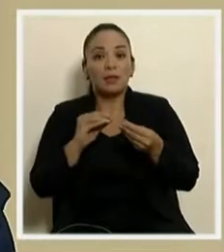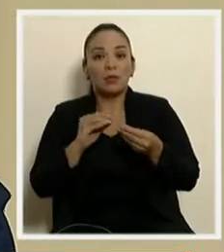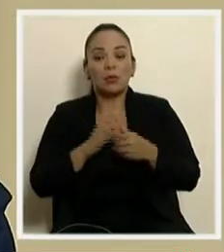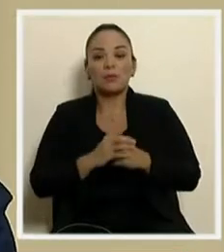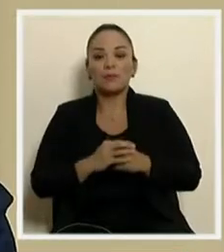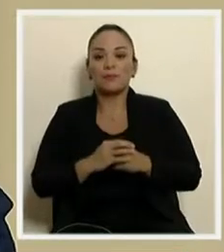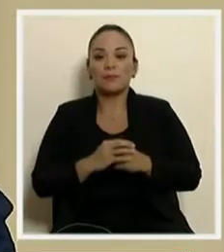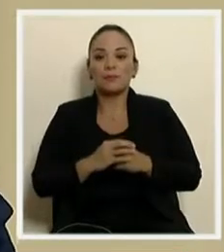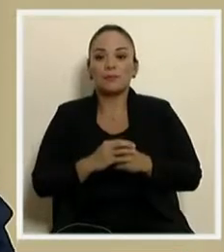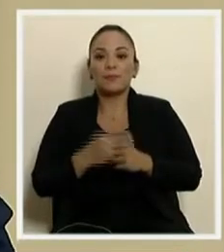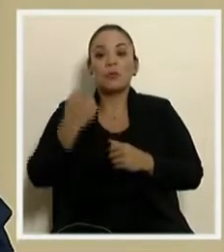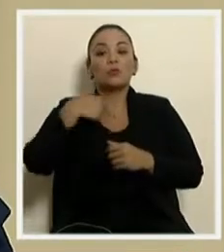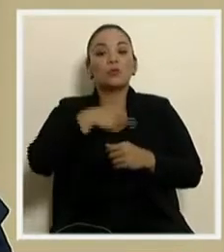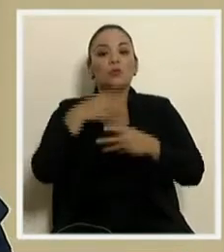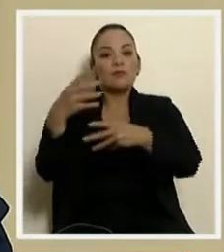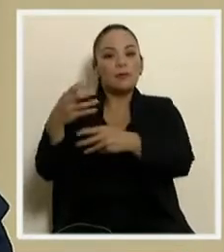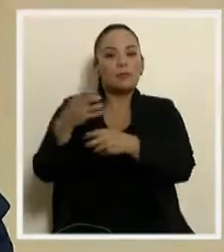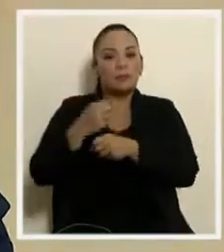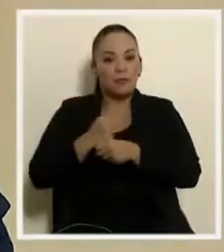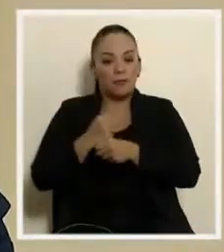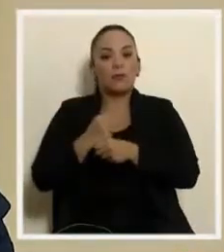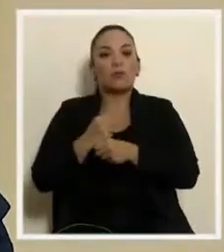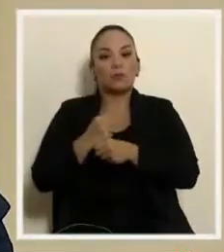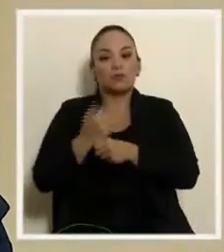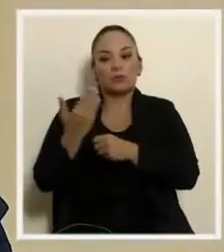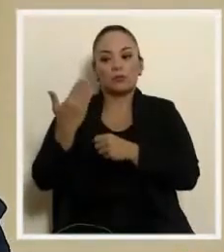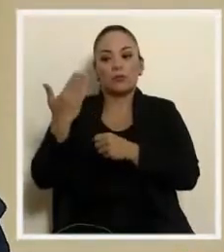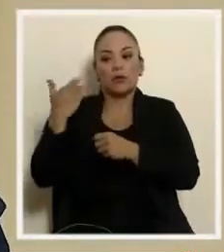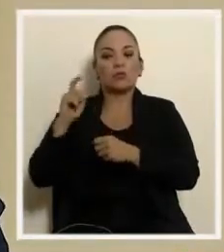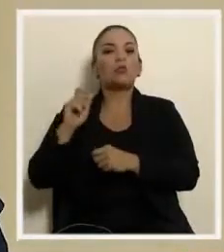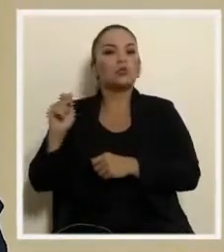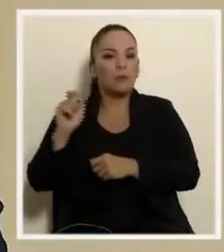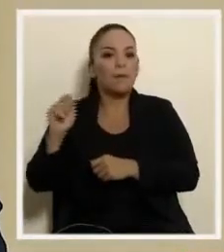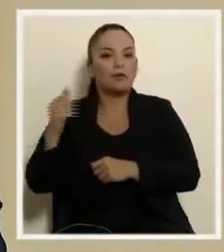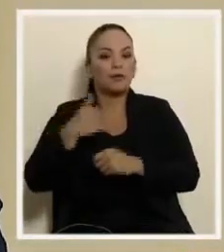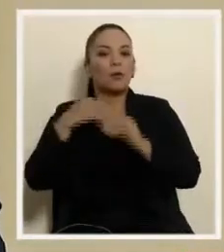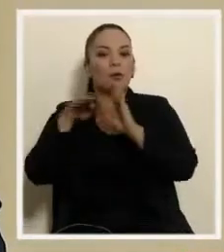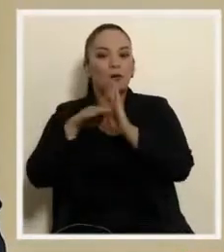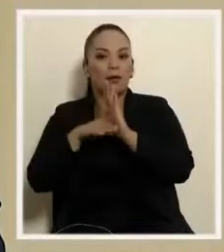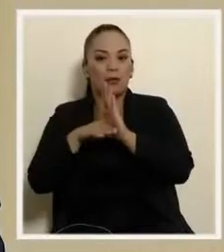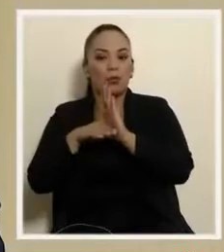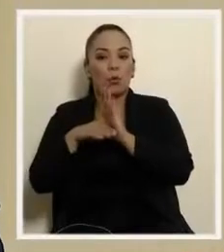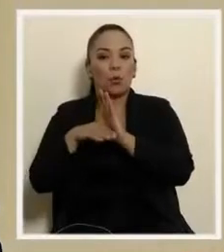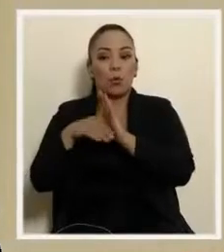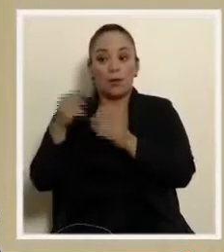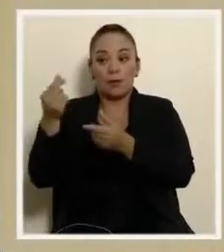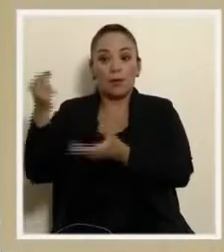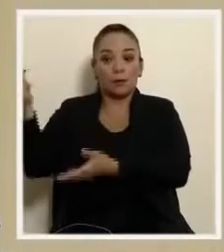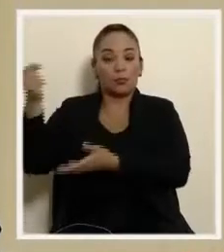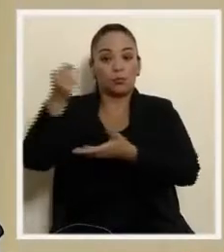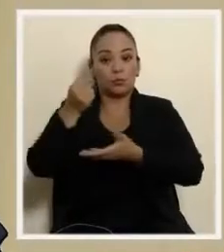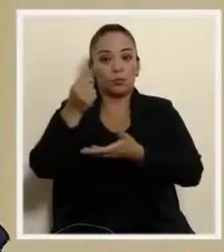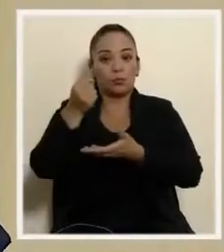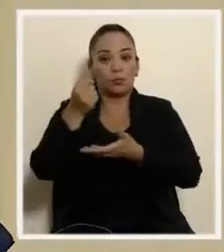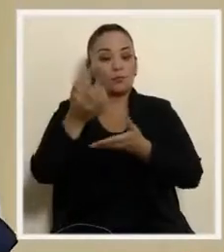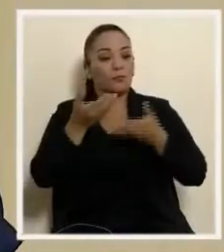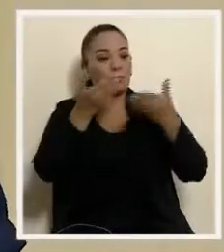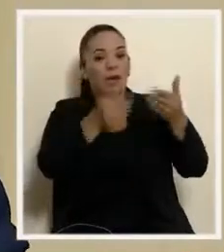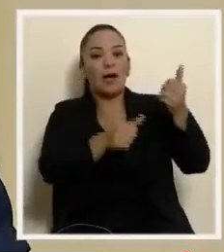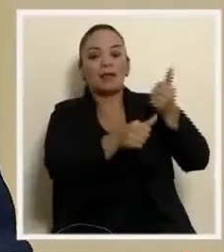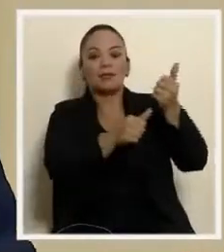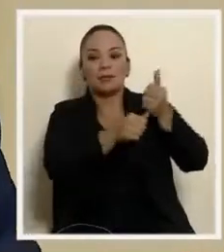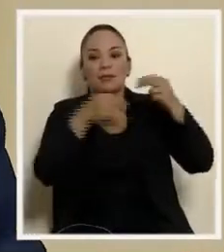que recibimos hasta hace unos meses, y que tengo el dato, lo invertimos en asistencia humanitaria